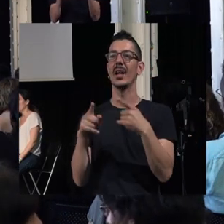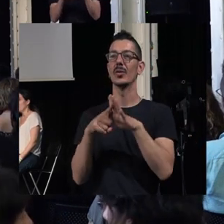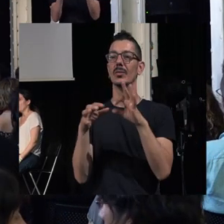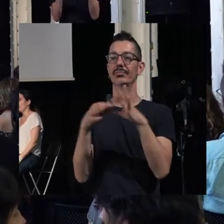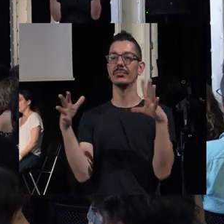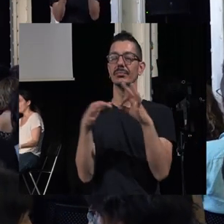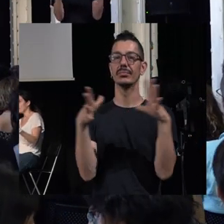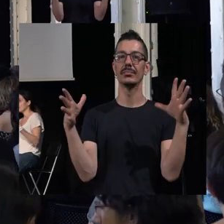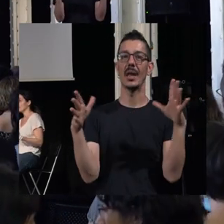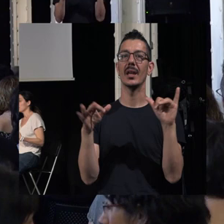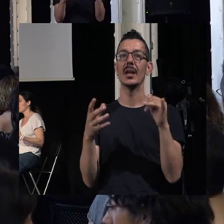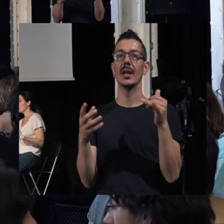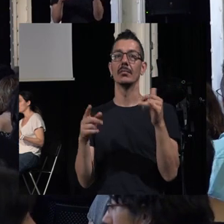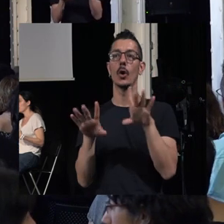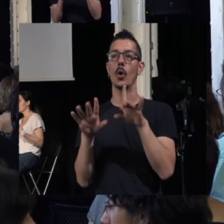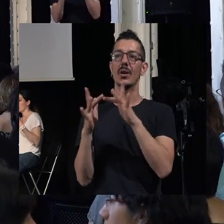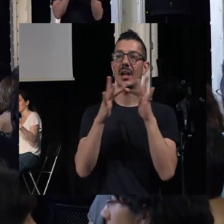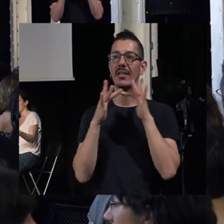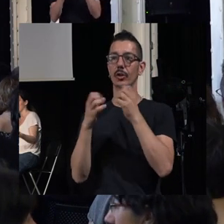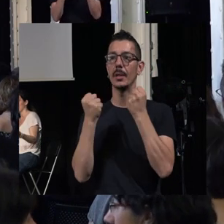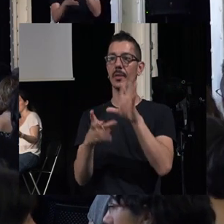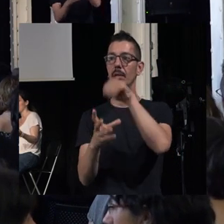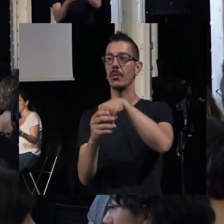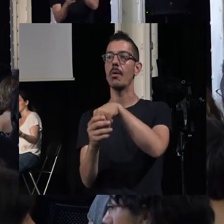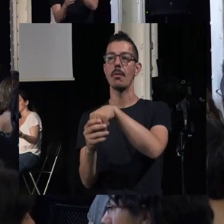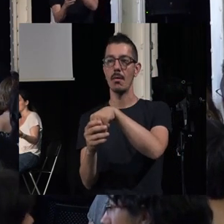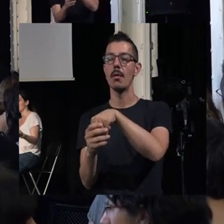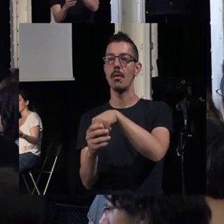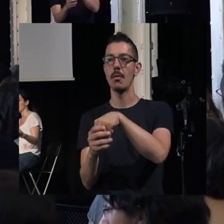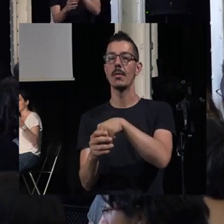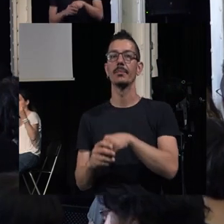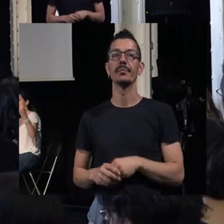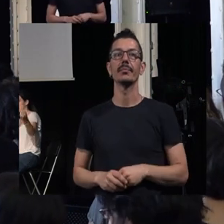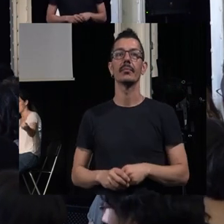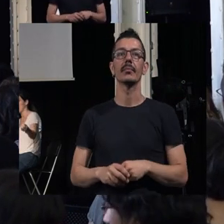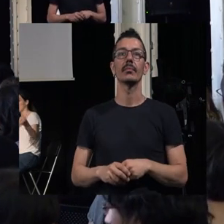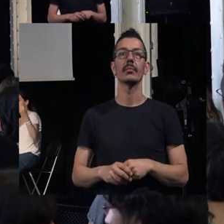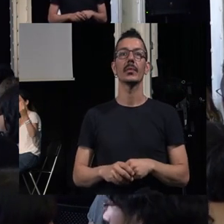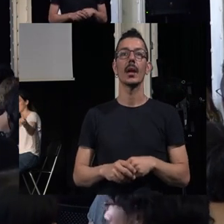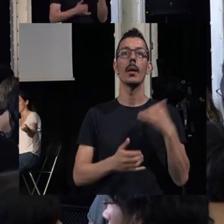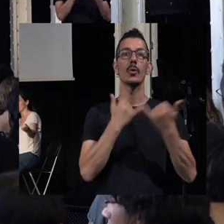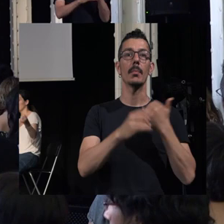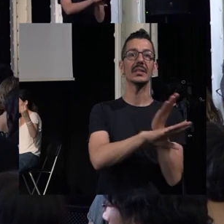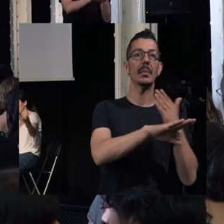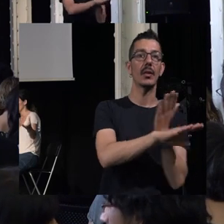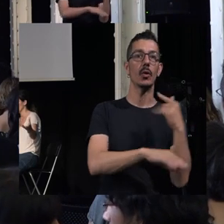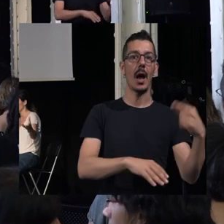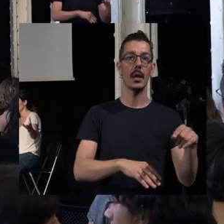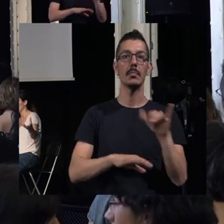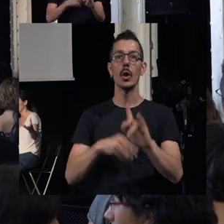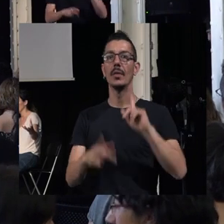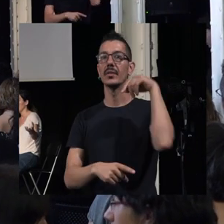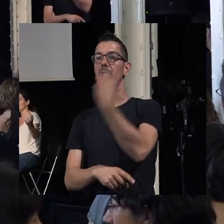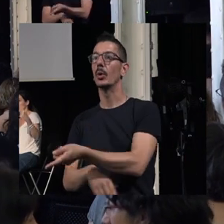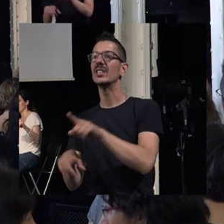aquí dentro. Pero aparte de esta segmentación, el gran problema también cuando hablamos de políticas públicas es que el Estado, la administración, también